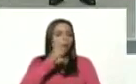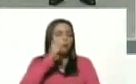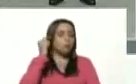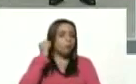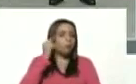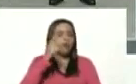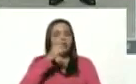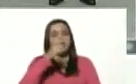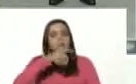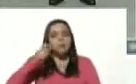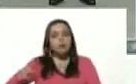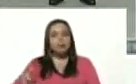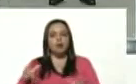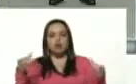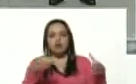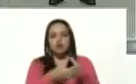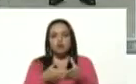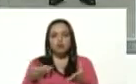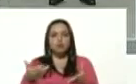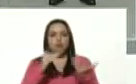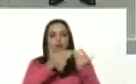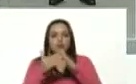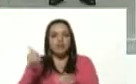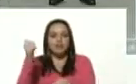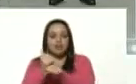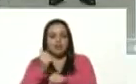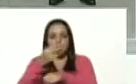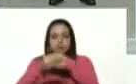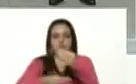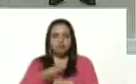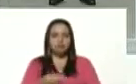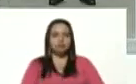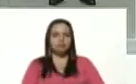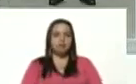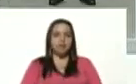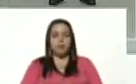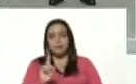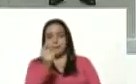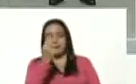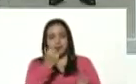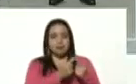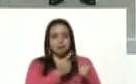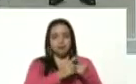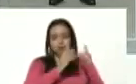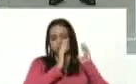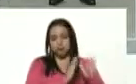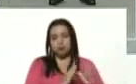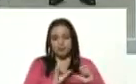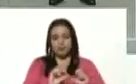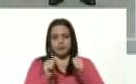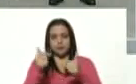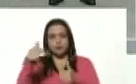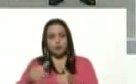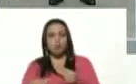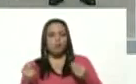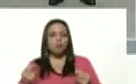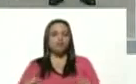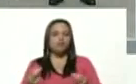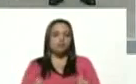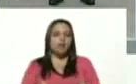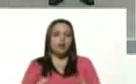las brigadas comunales de trabajo y producción. En una primera fase que arranca hoy, vamos a activar